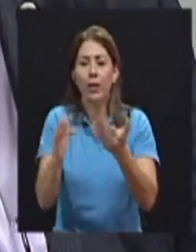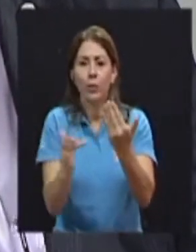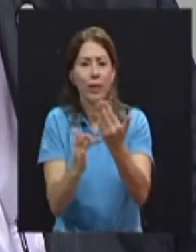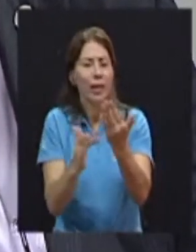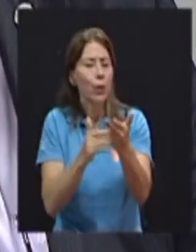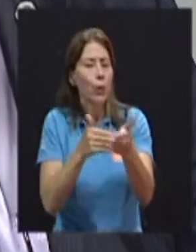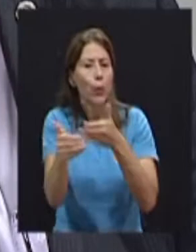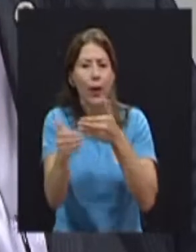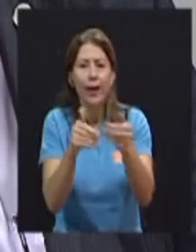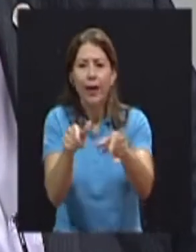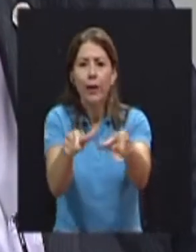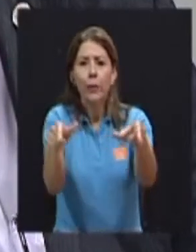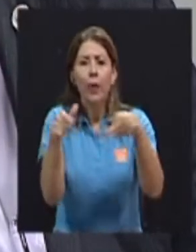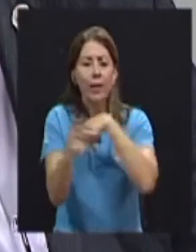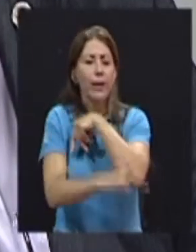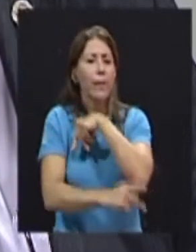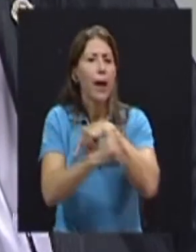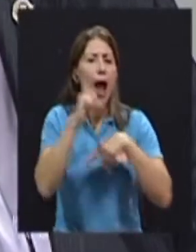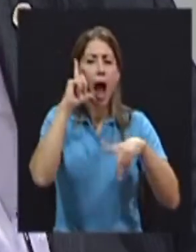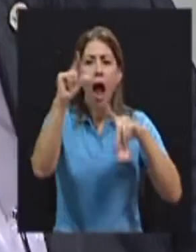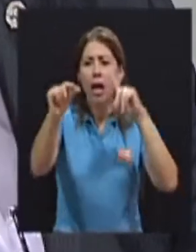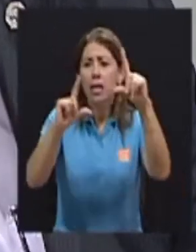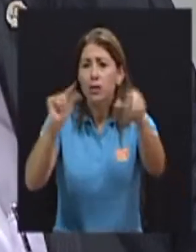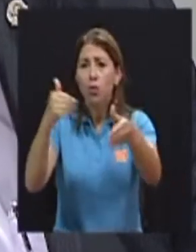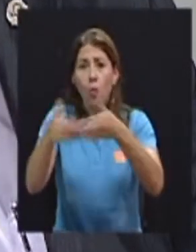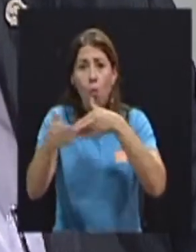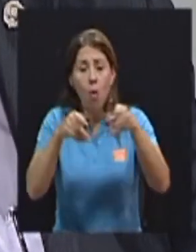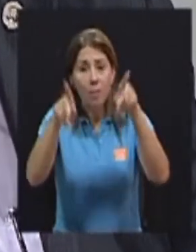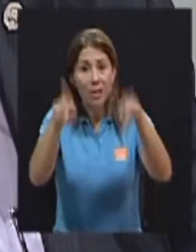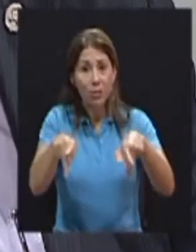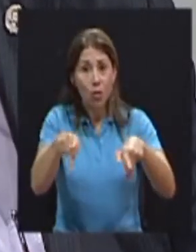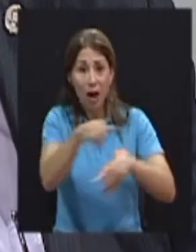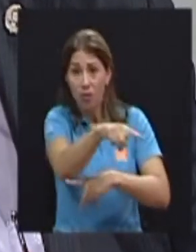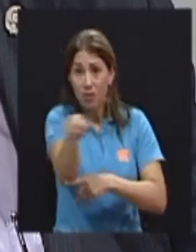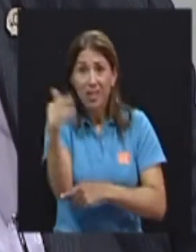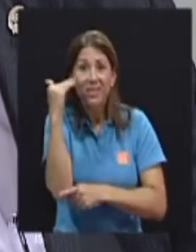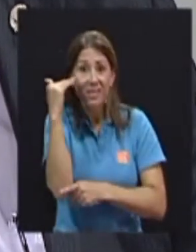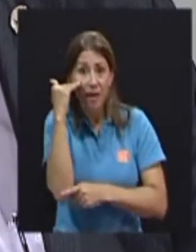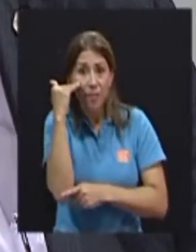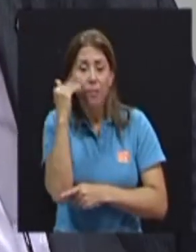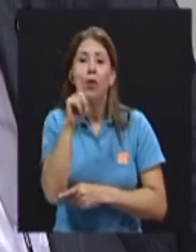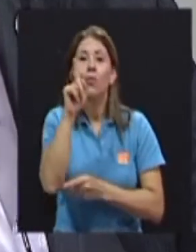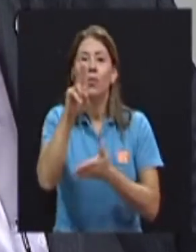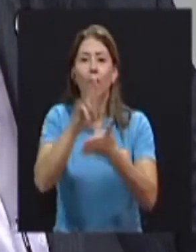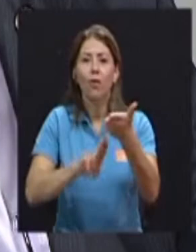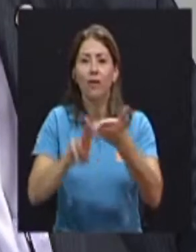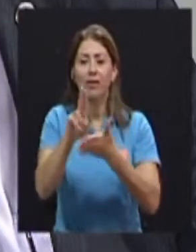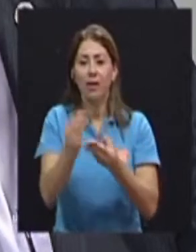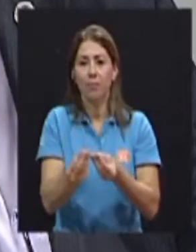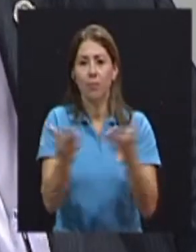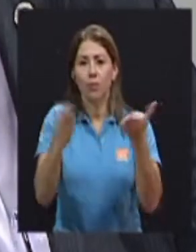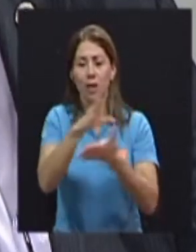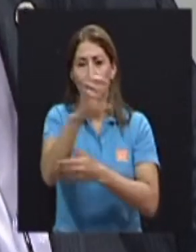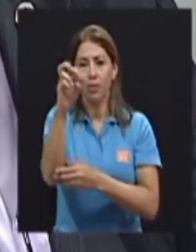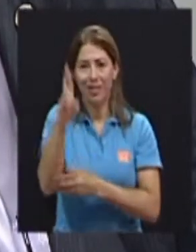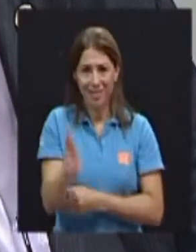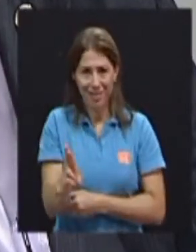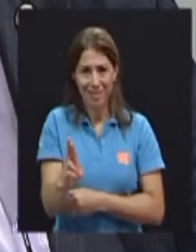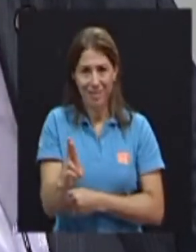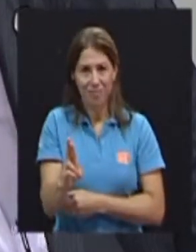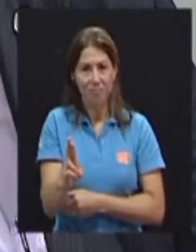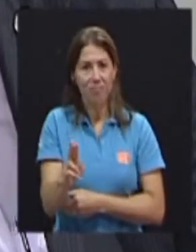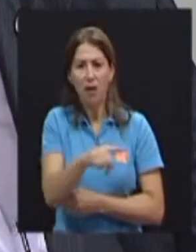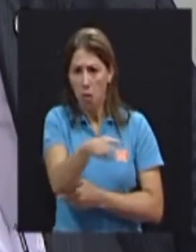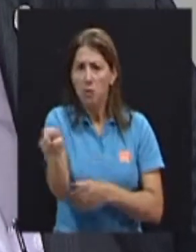geográfico, de cualquier región geográfica, sepa que hay una universidad pública costarricense que le tiene las